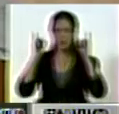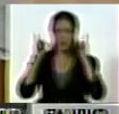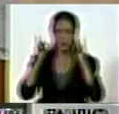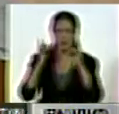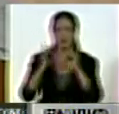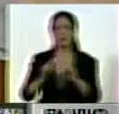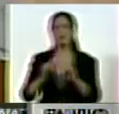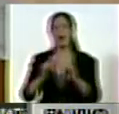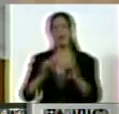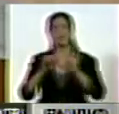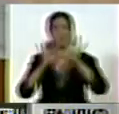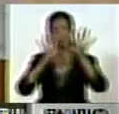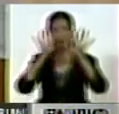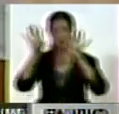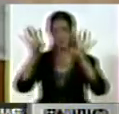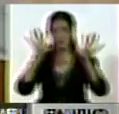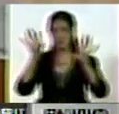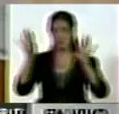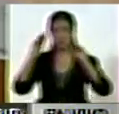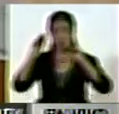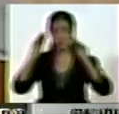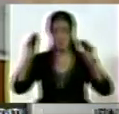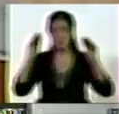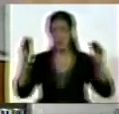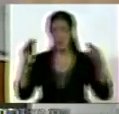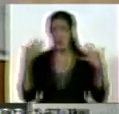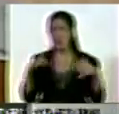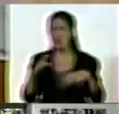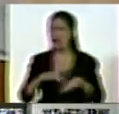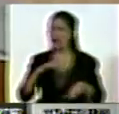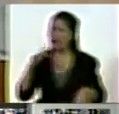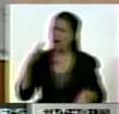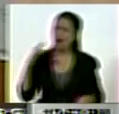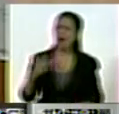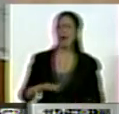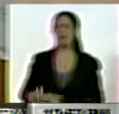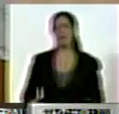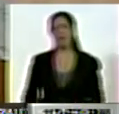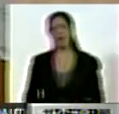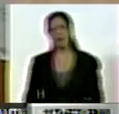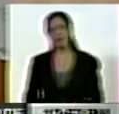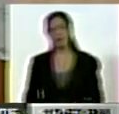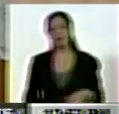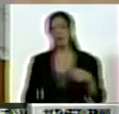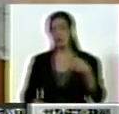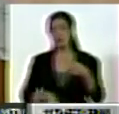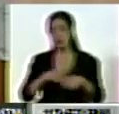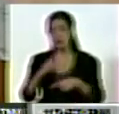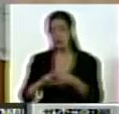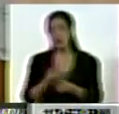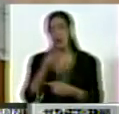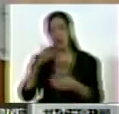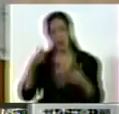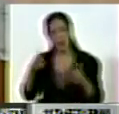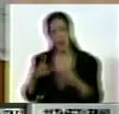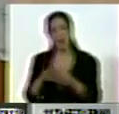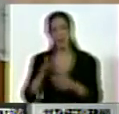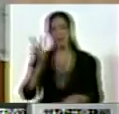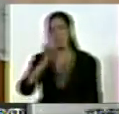la comunidad internacional los graves hechos que han venido ocurriendo contra la